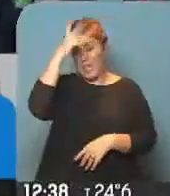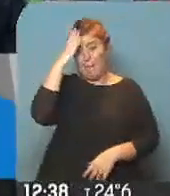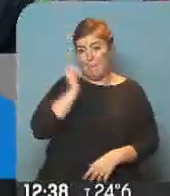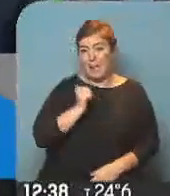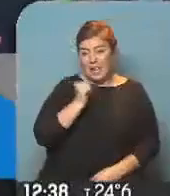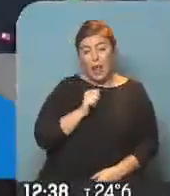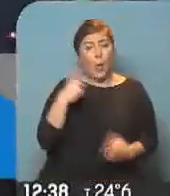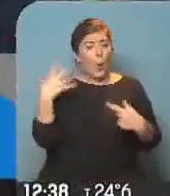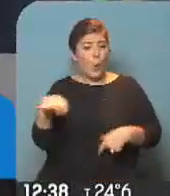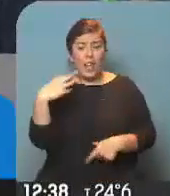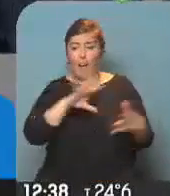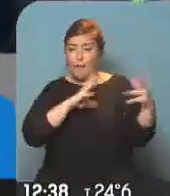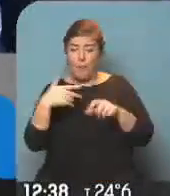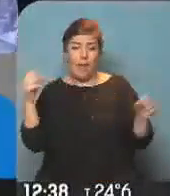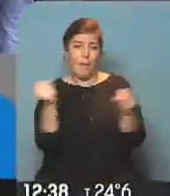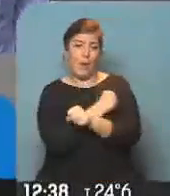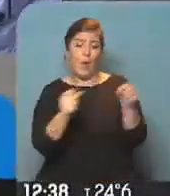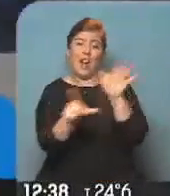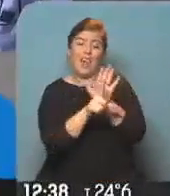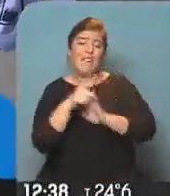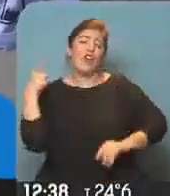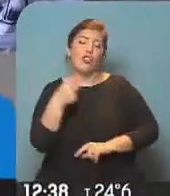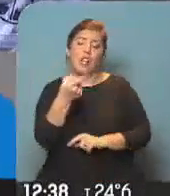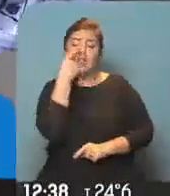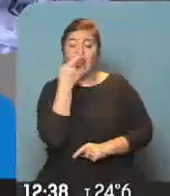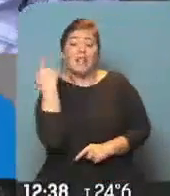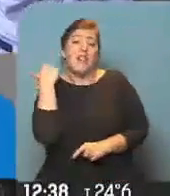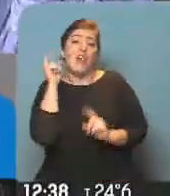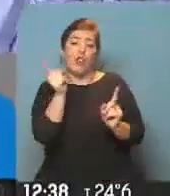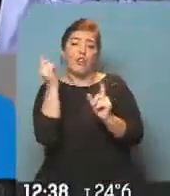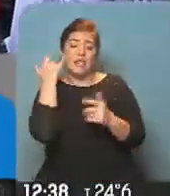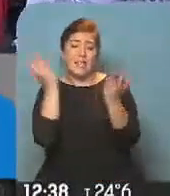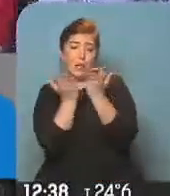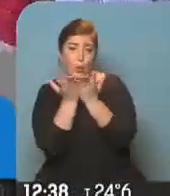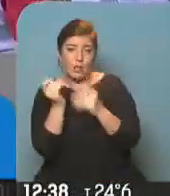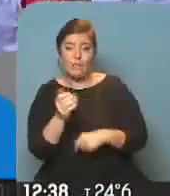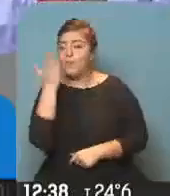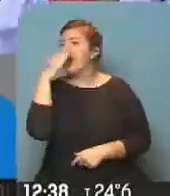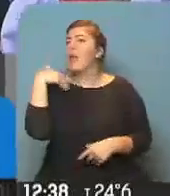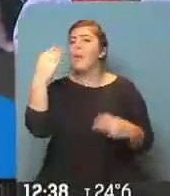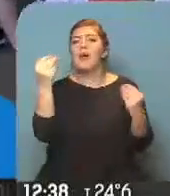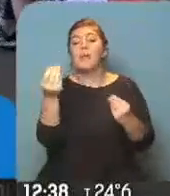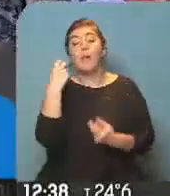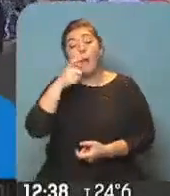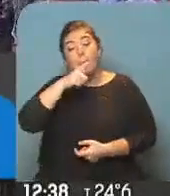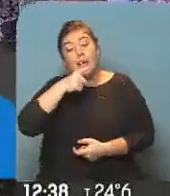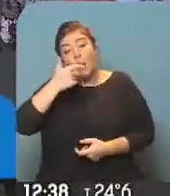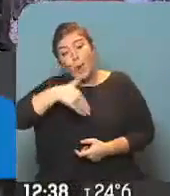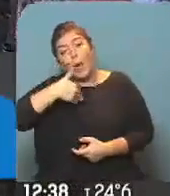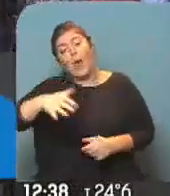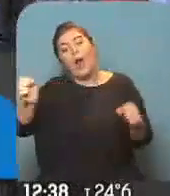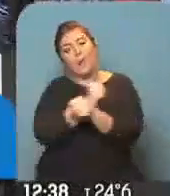pueden aprobar una ley que va en contra de los intereses de los docentes y los estudiantes. ¿Qué van a hacer luego? Porque están dadas las condiciones para que el proyecto se apruebe.